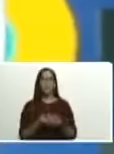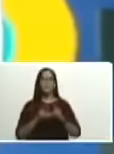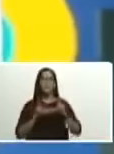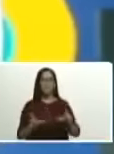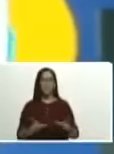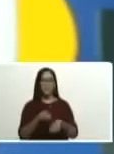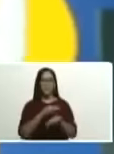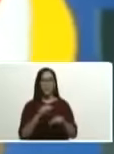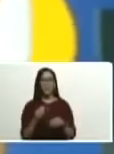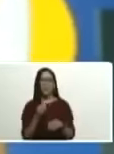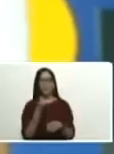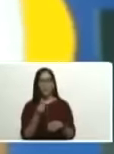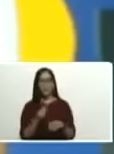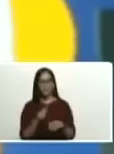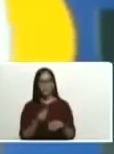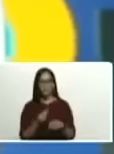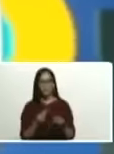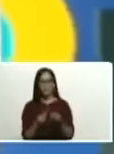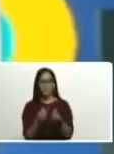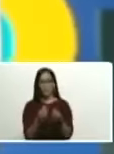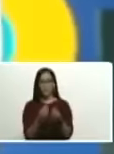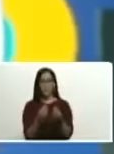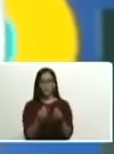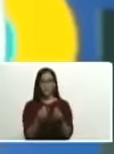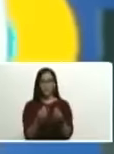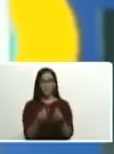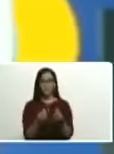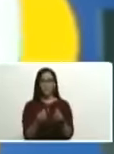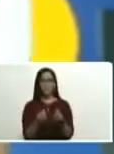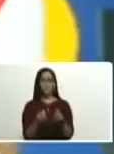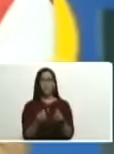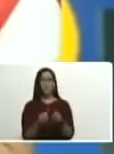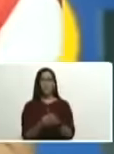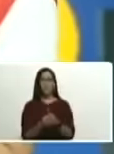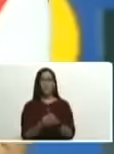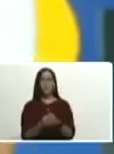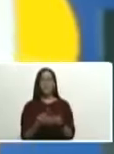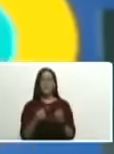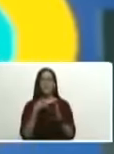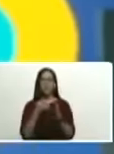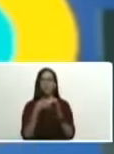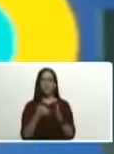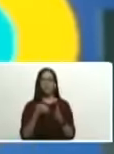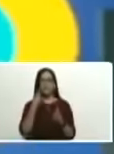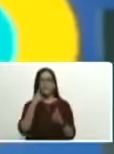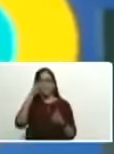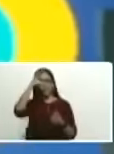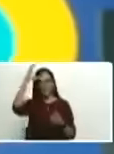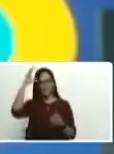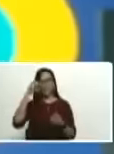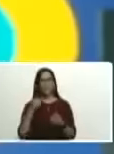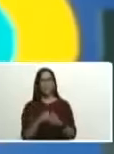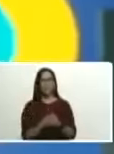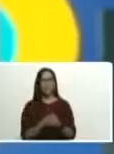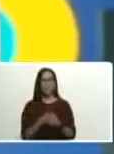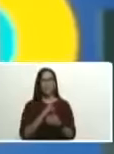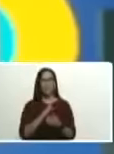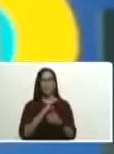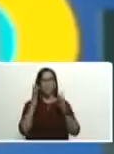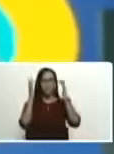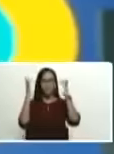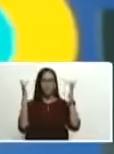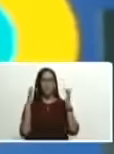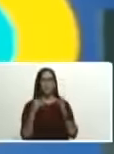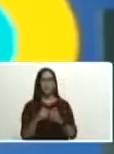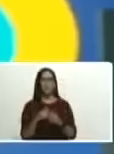que llevamos en CAMER, que es la institución que certifica calidad, y además SAPI, que es propiedad intelectual. Desde allí